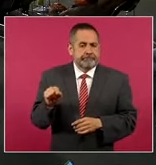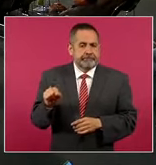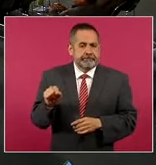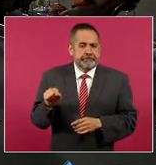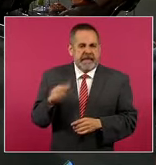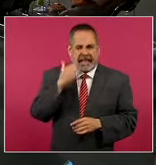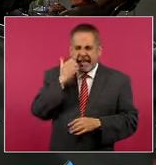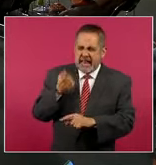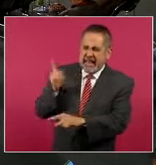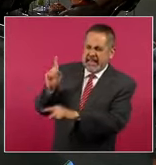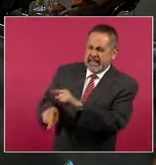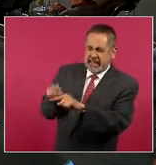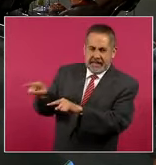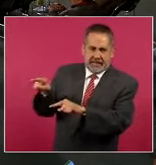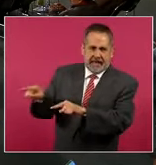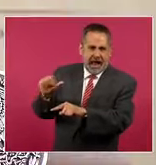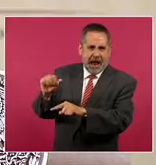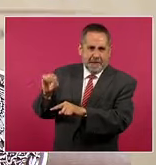quiso desaforarme,